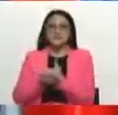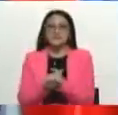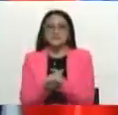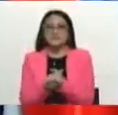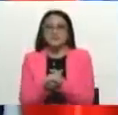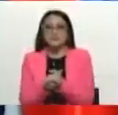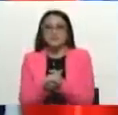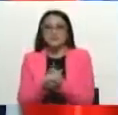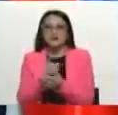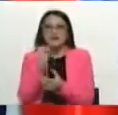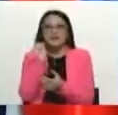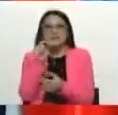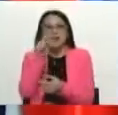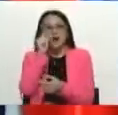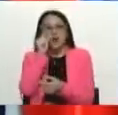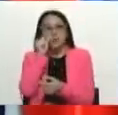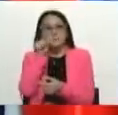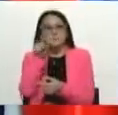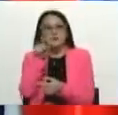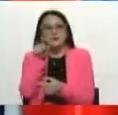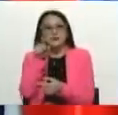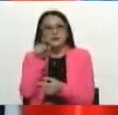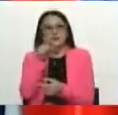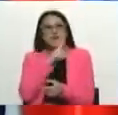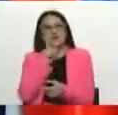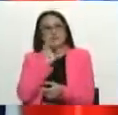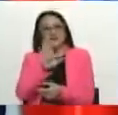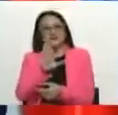este criminal alias El Caracas.